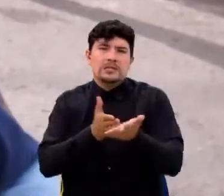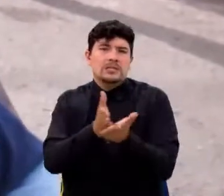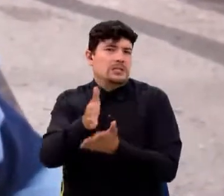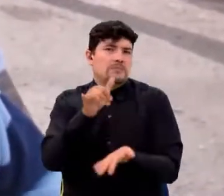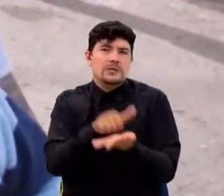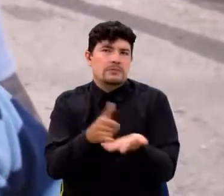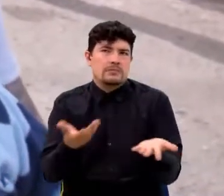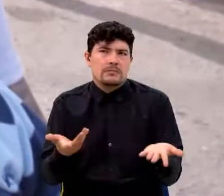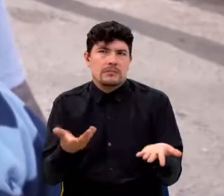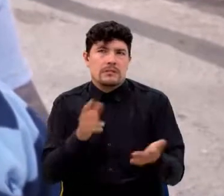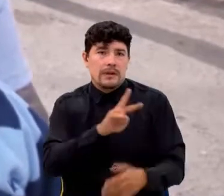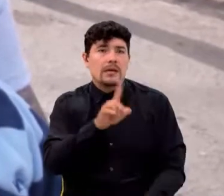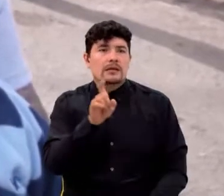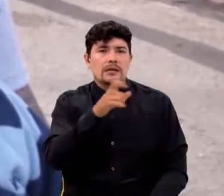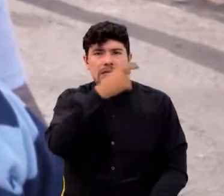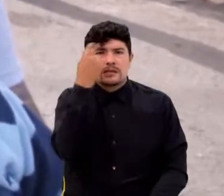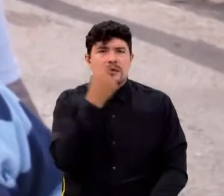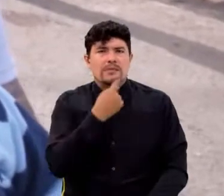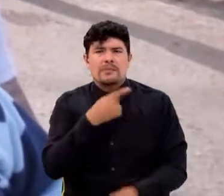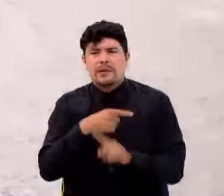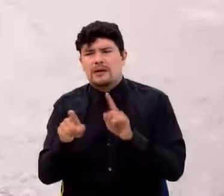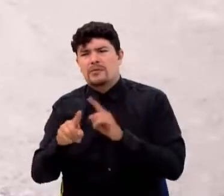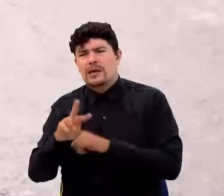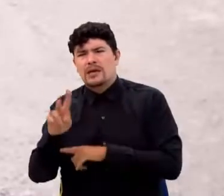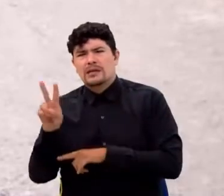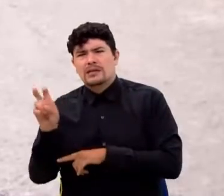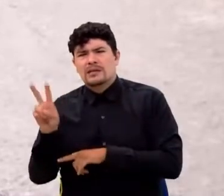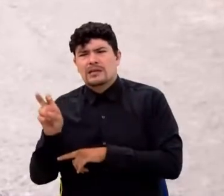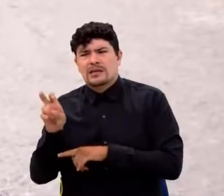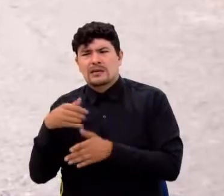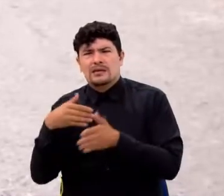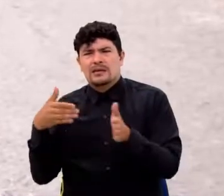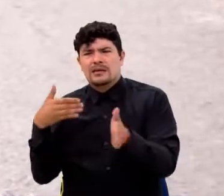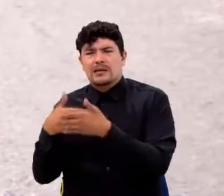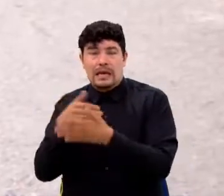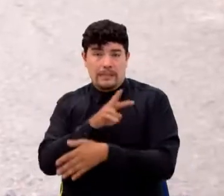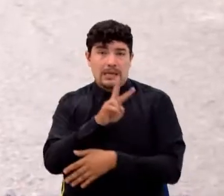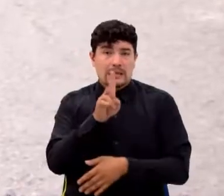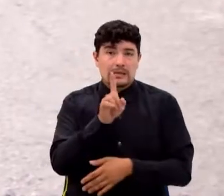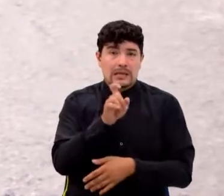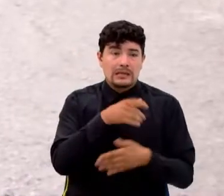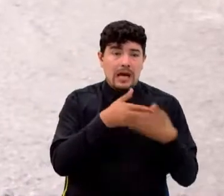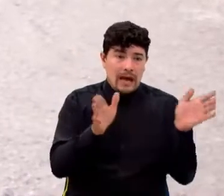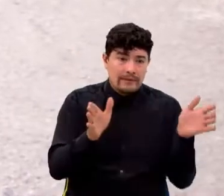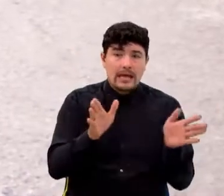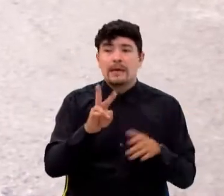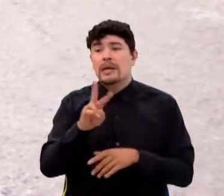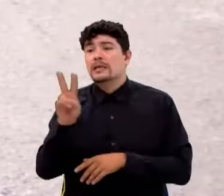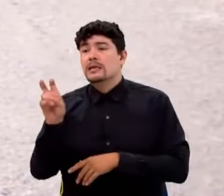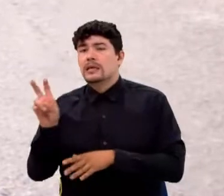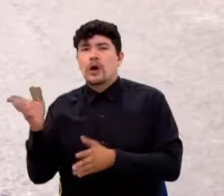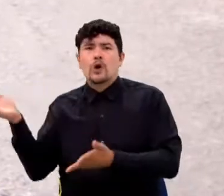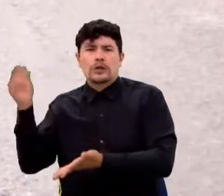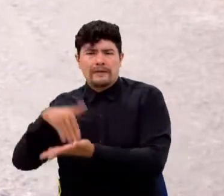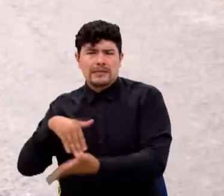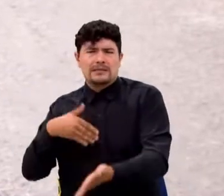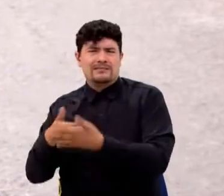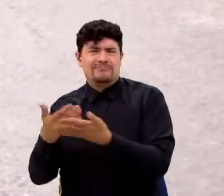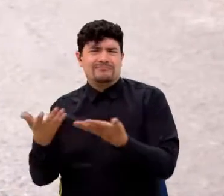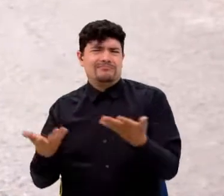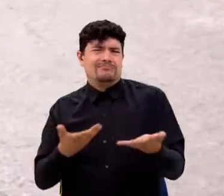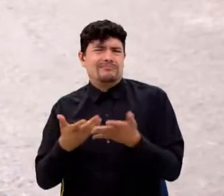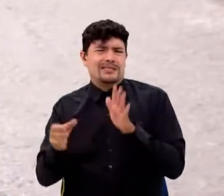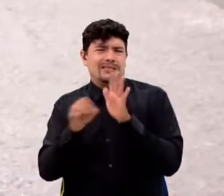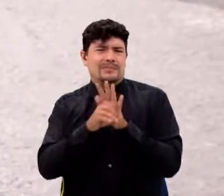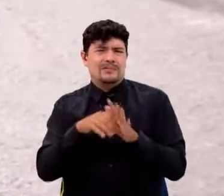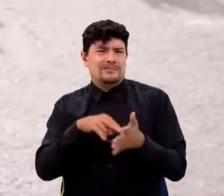contradictorio porque si abren el 26, ¿cómo cierran el 27? De todas maneras, si hace un tipo de declaración de ese tipo, me parece que es